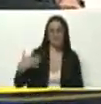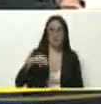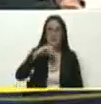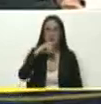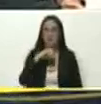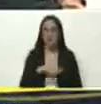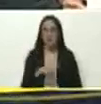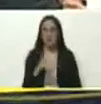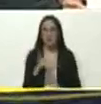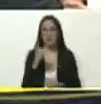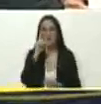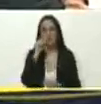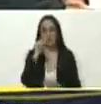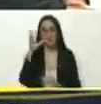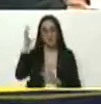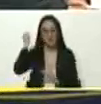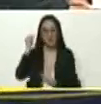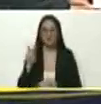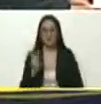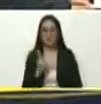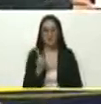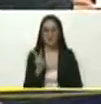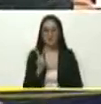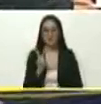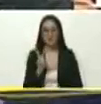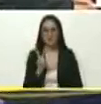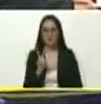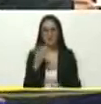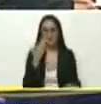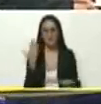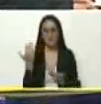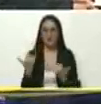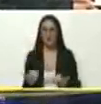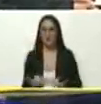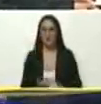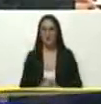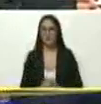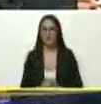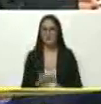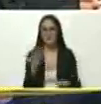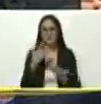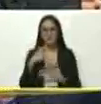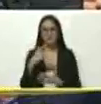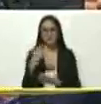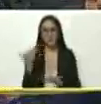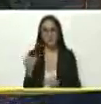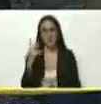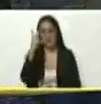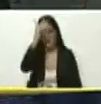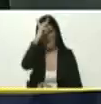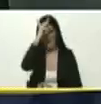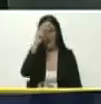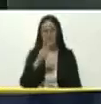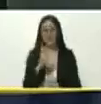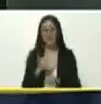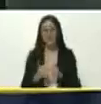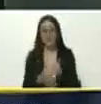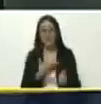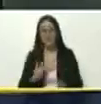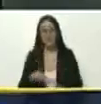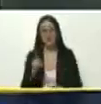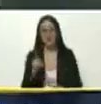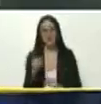trayectoria al diplomático venezolano, a quien observamos Palabras en este del momento ciudadano a Tarek El través de las Aissami, pantallas. vicepresidente sectorial de